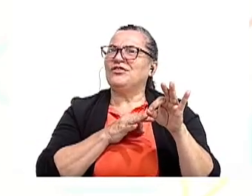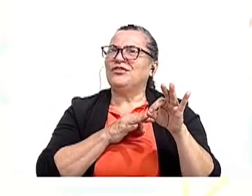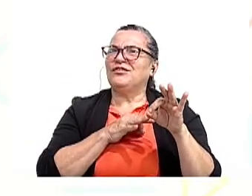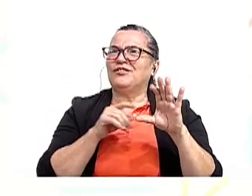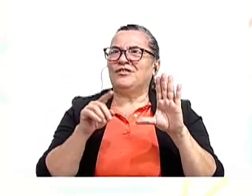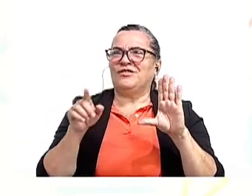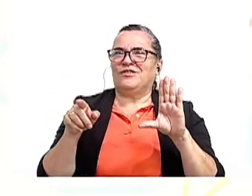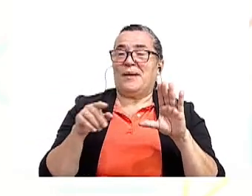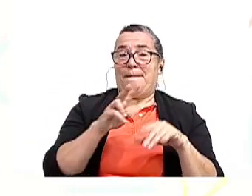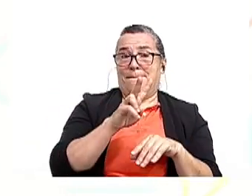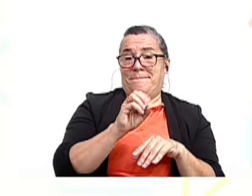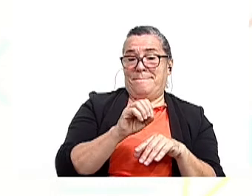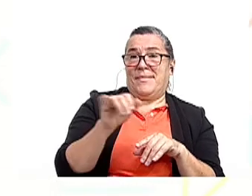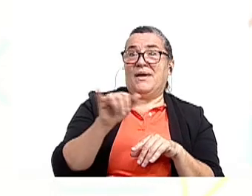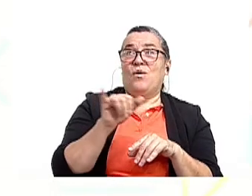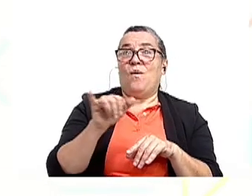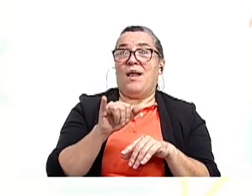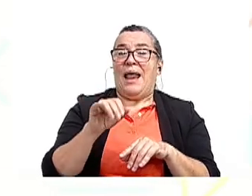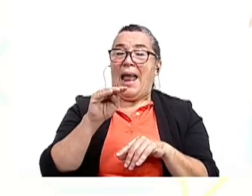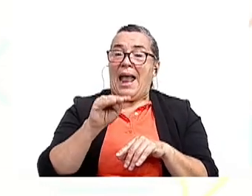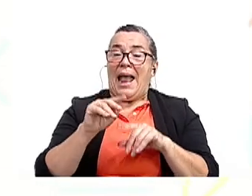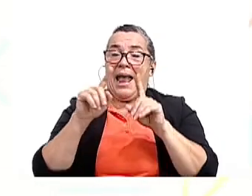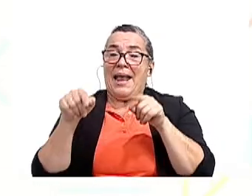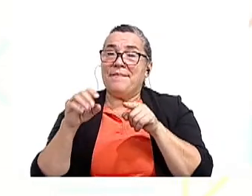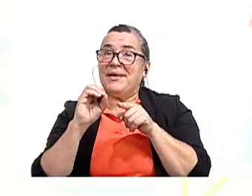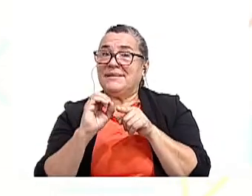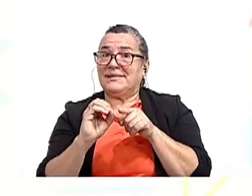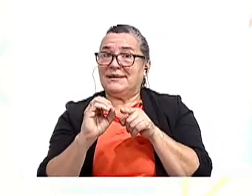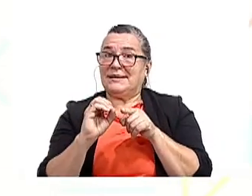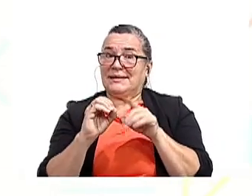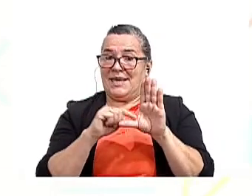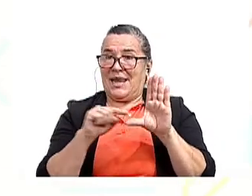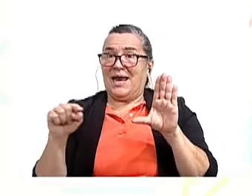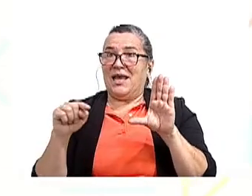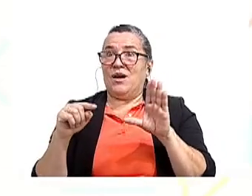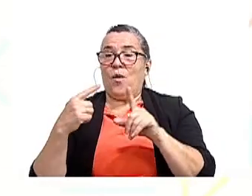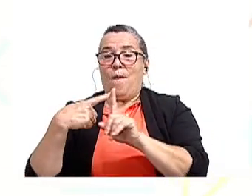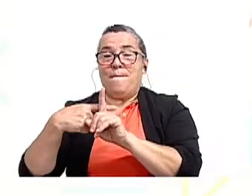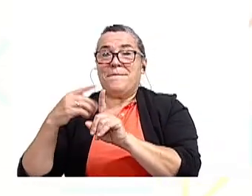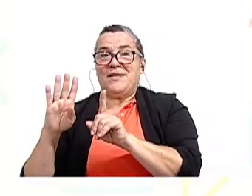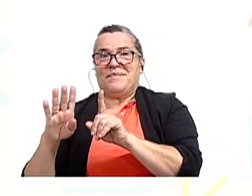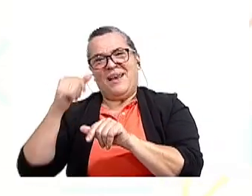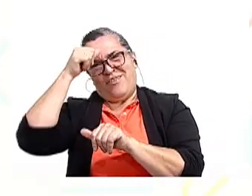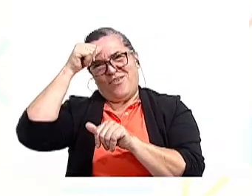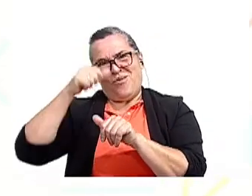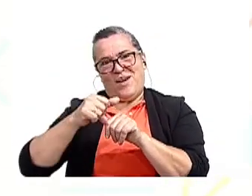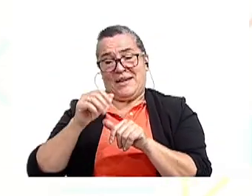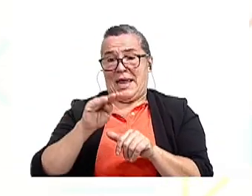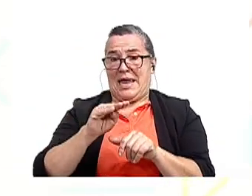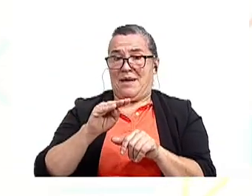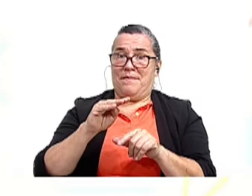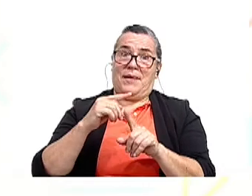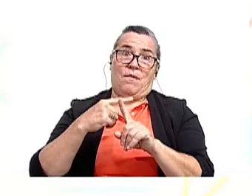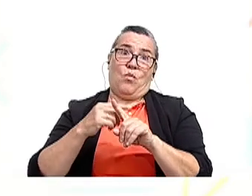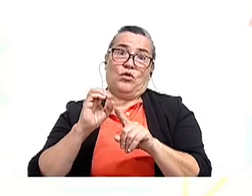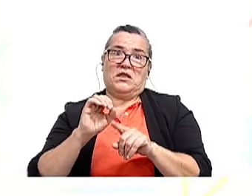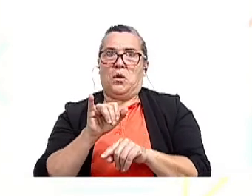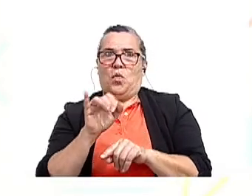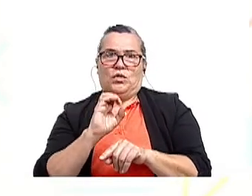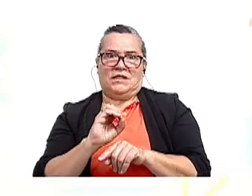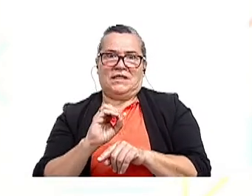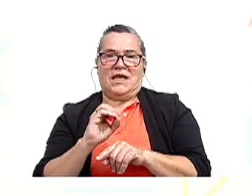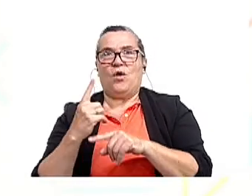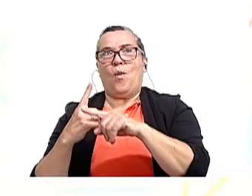criterio y obtenemos que 20 es igual a m por 0 más b. Recuerde, m por 0 es 0. Por lo tanto,